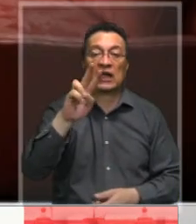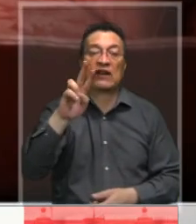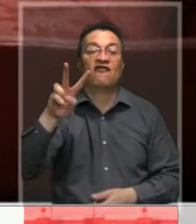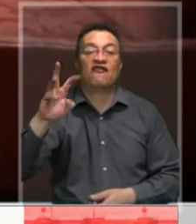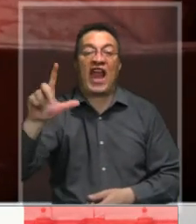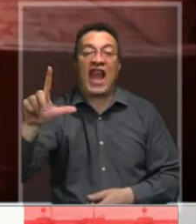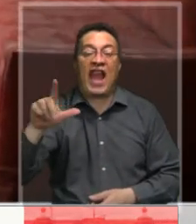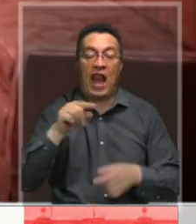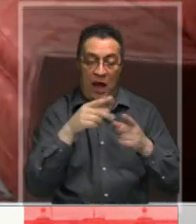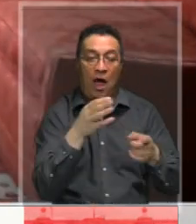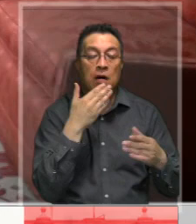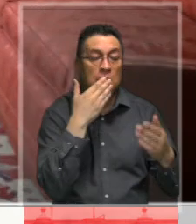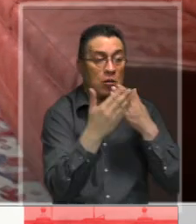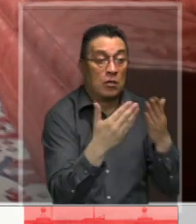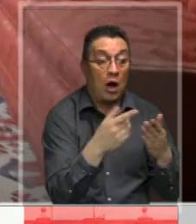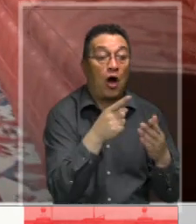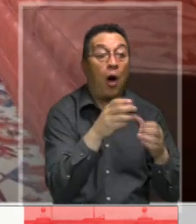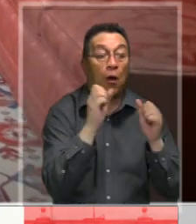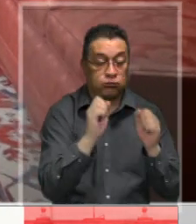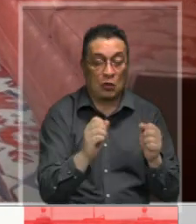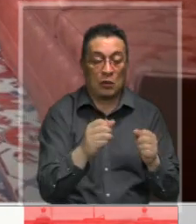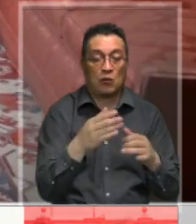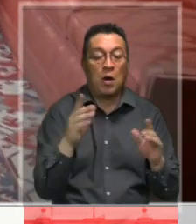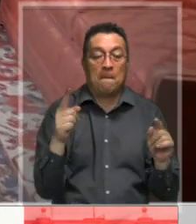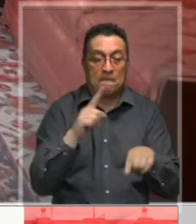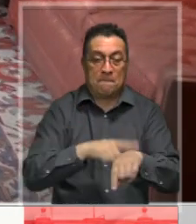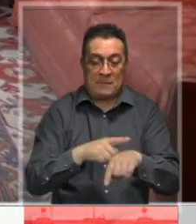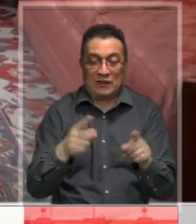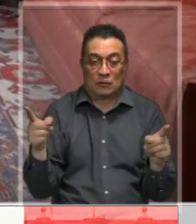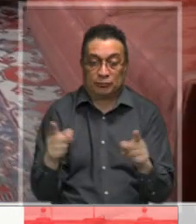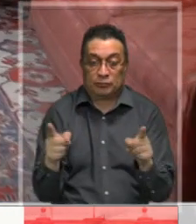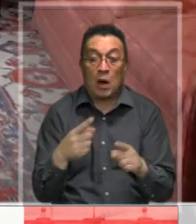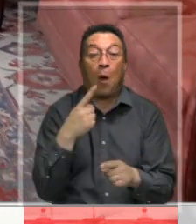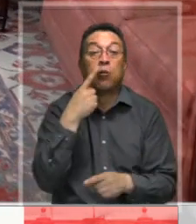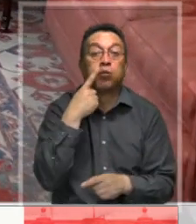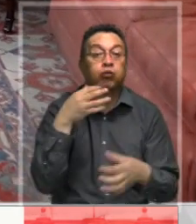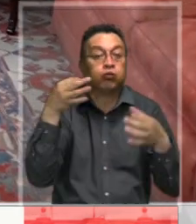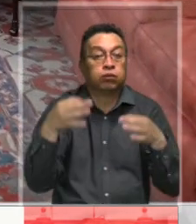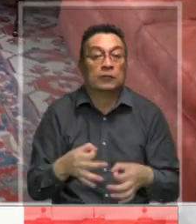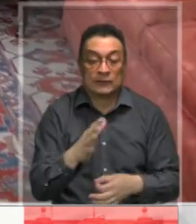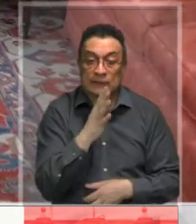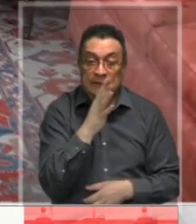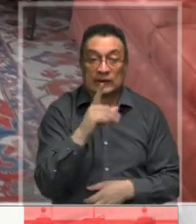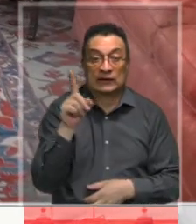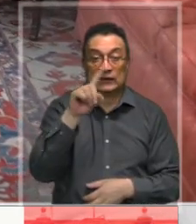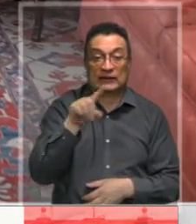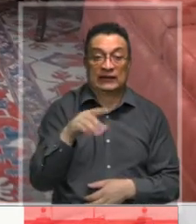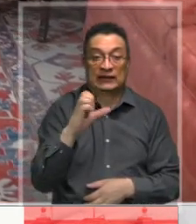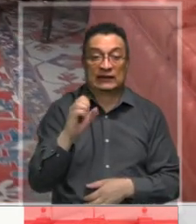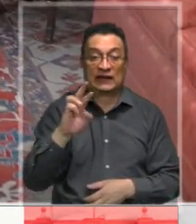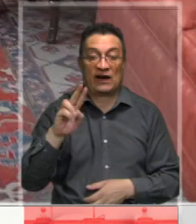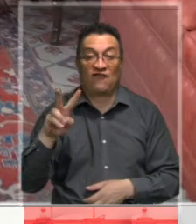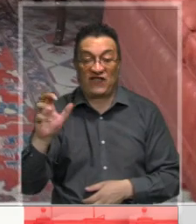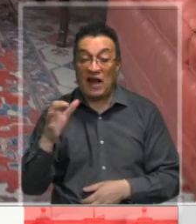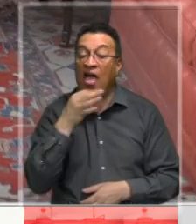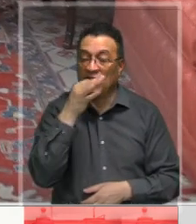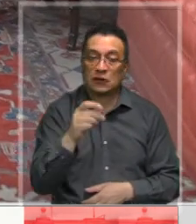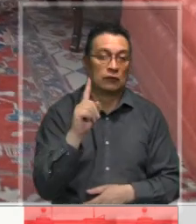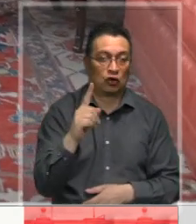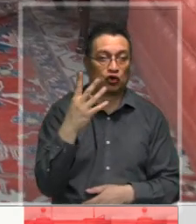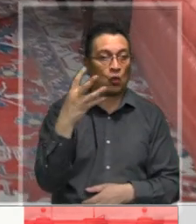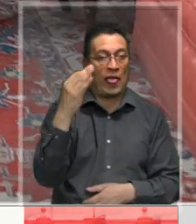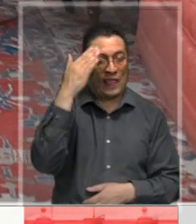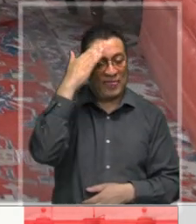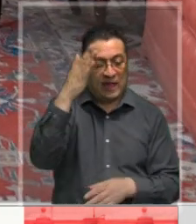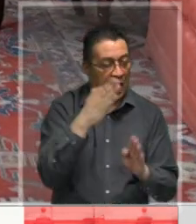y le habían dicho que se podían ajustar los plazos. Cuestión que no lo tengo comprobado 100%, porque del CERVEL insisten. Los 140 días. Eso es los 140 días, que no es